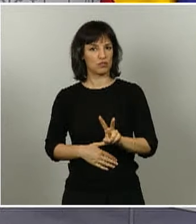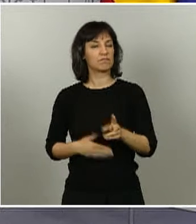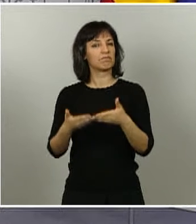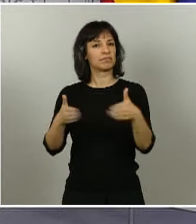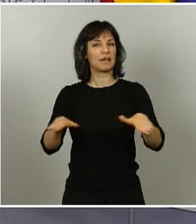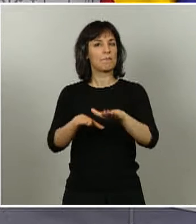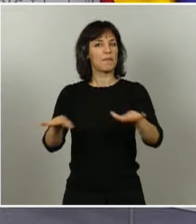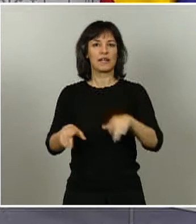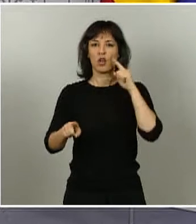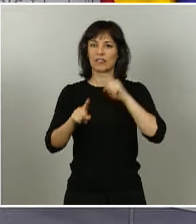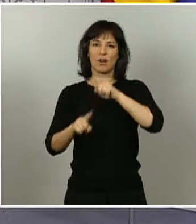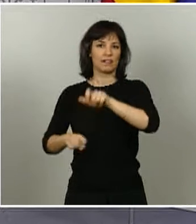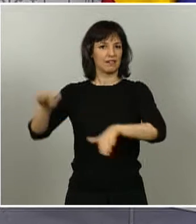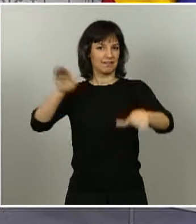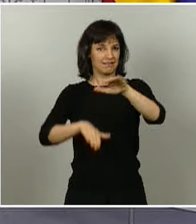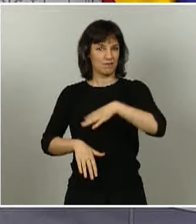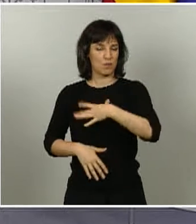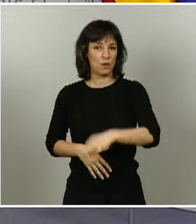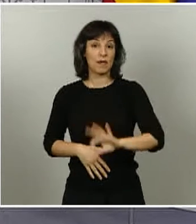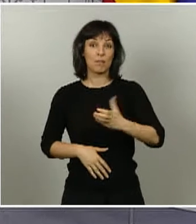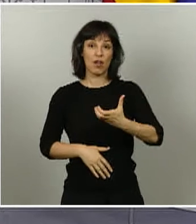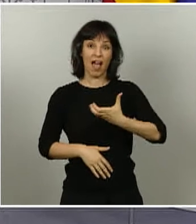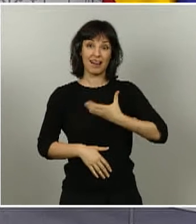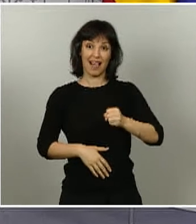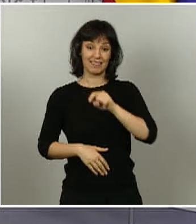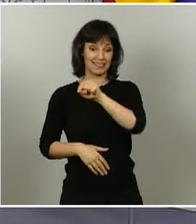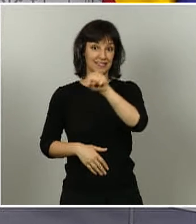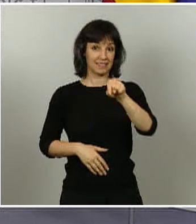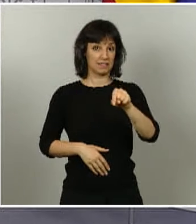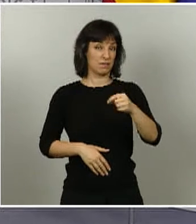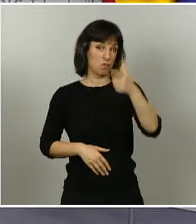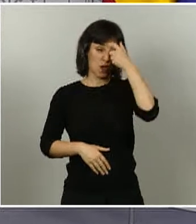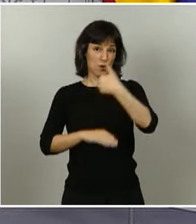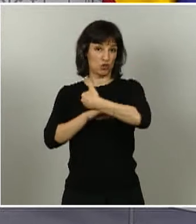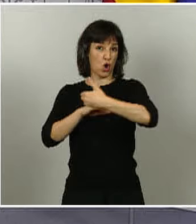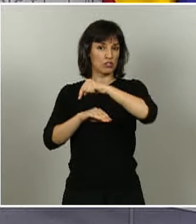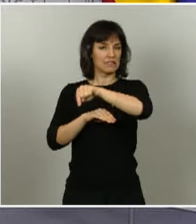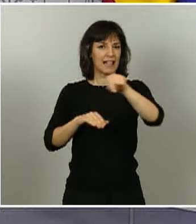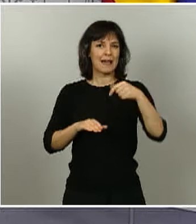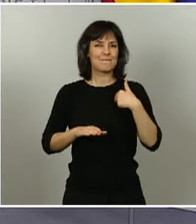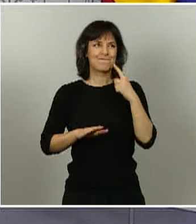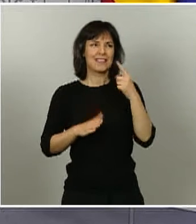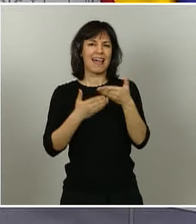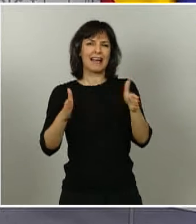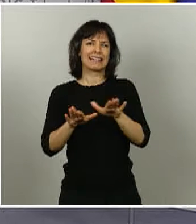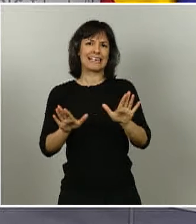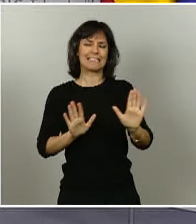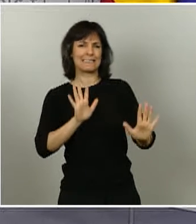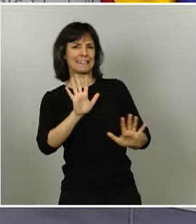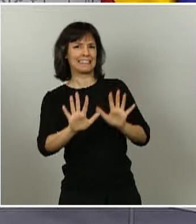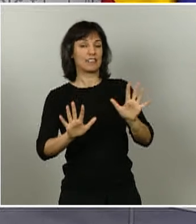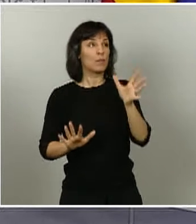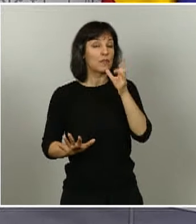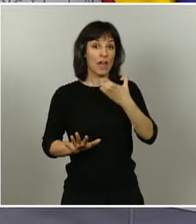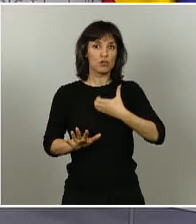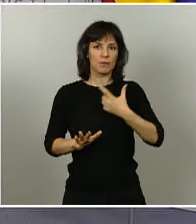pero sin embargo hay varios alcaldes de los municipios costeros que han expresado sus dudas o sus reparos ante la apertura, porque aseguran que no tienen los medios ni la capacidad de